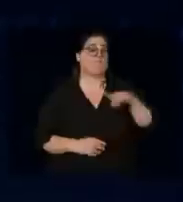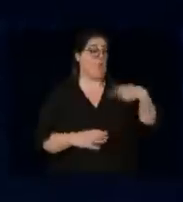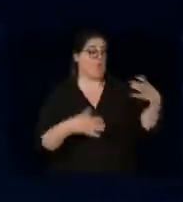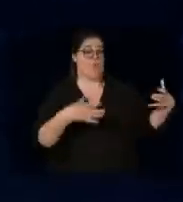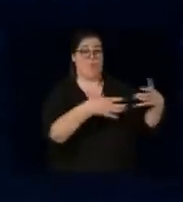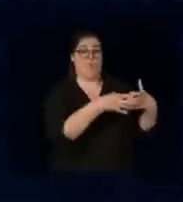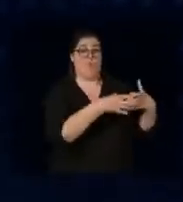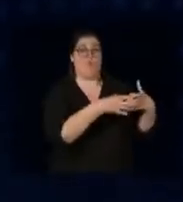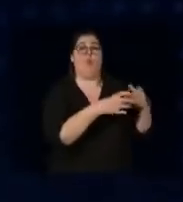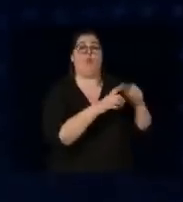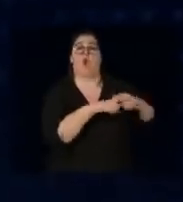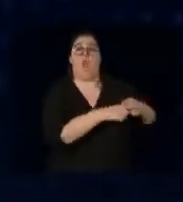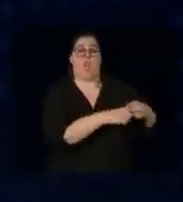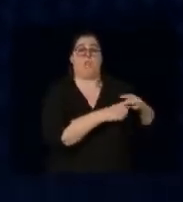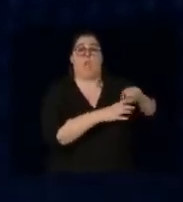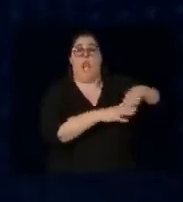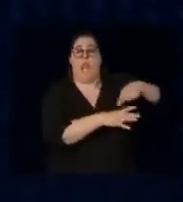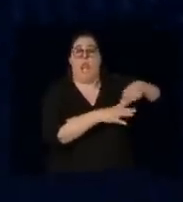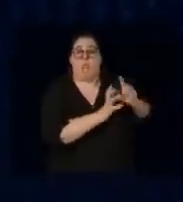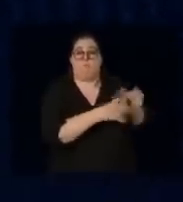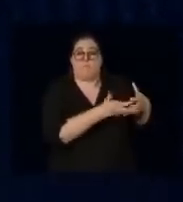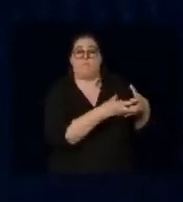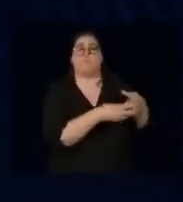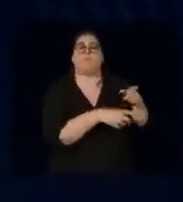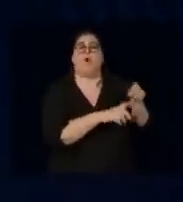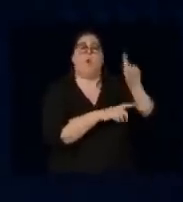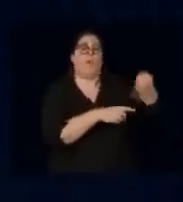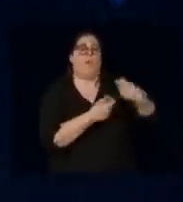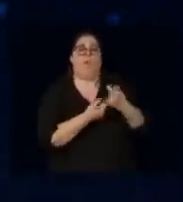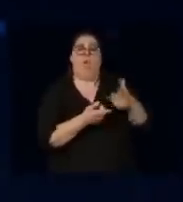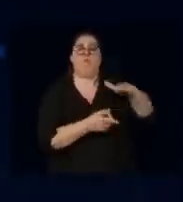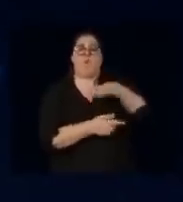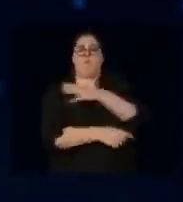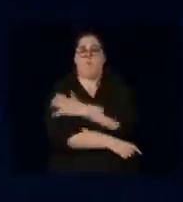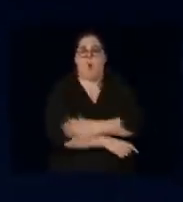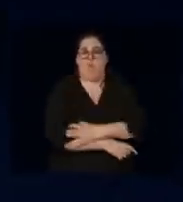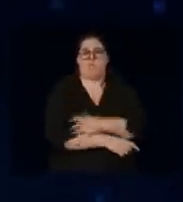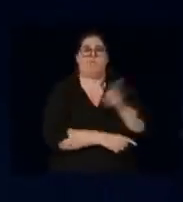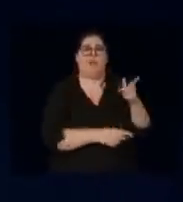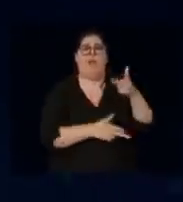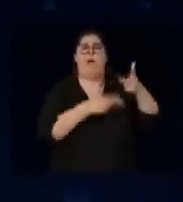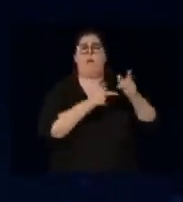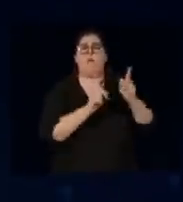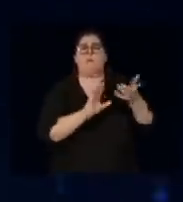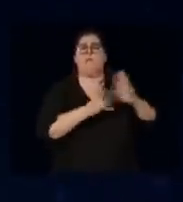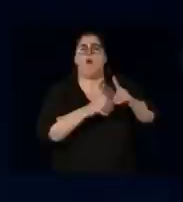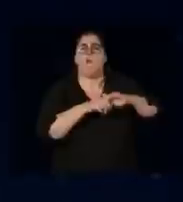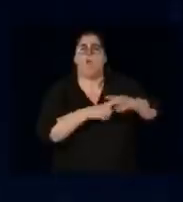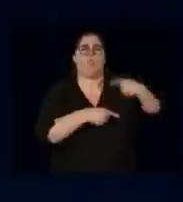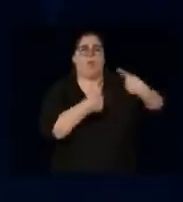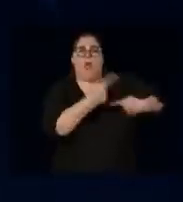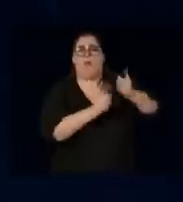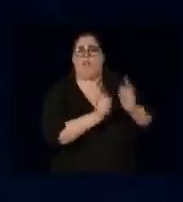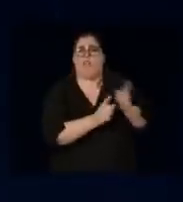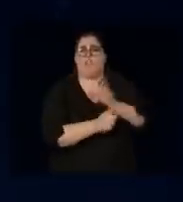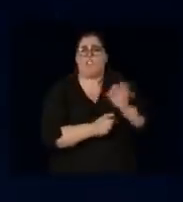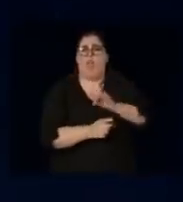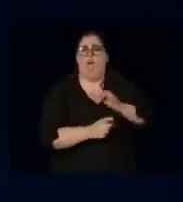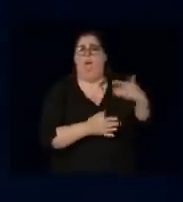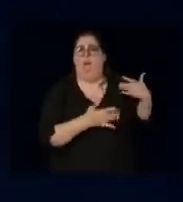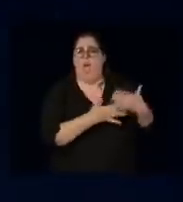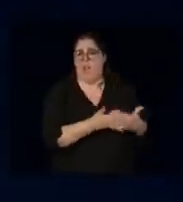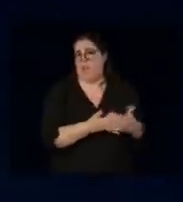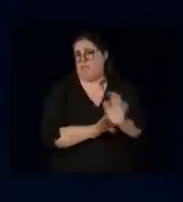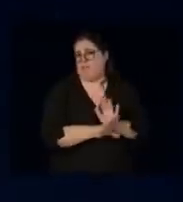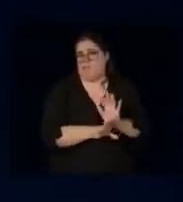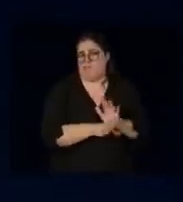casta empobrecedora, las que nos va a hablar de un modelo que nos hunde hace 100 años. Por lo tanto,